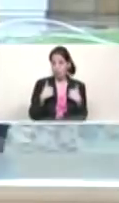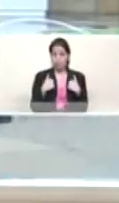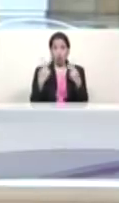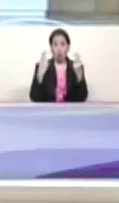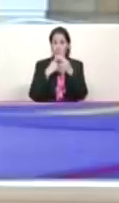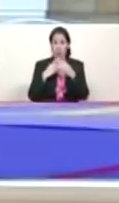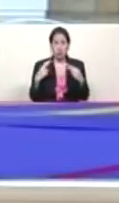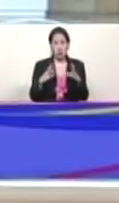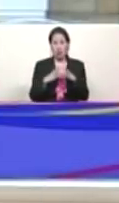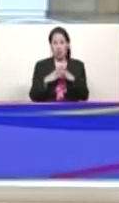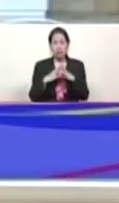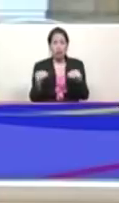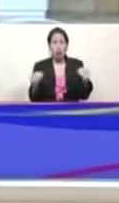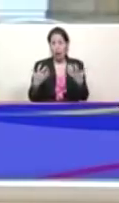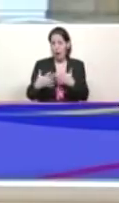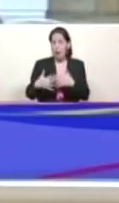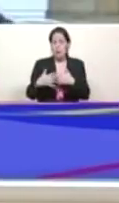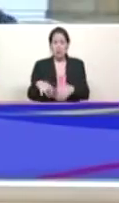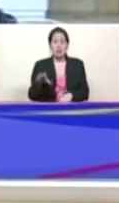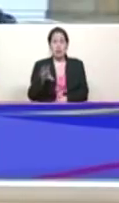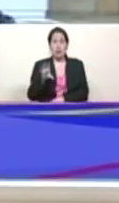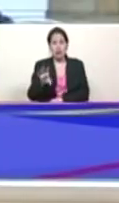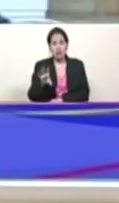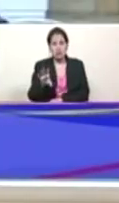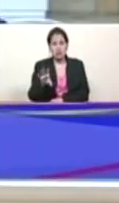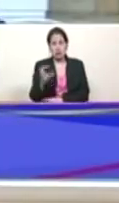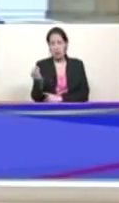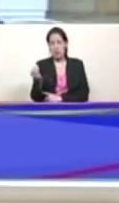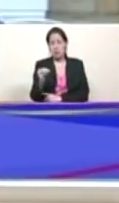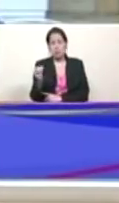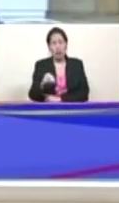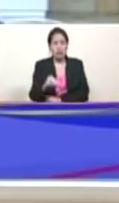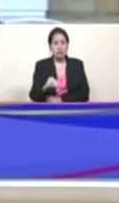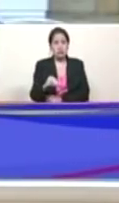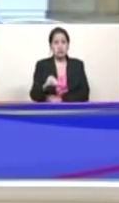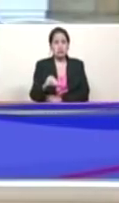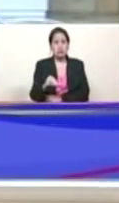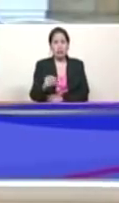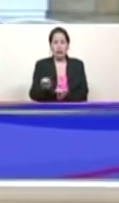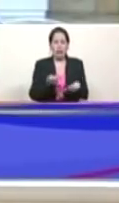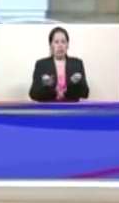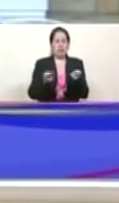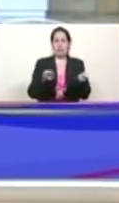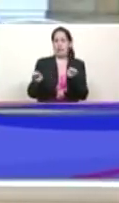todos los sectores empresariales del país y vamos a adaptarnos a esta circunstancia,